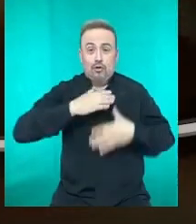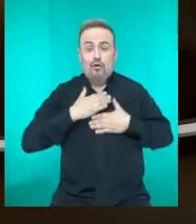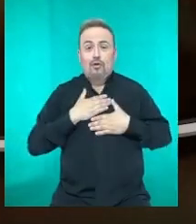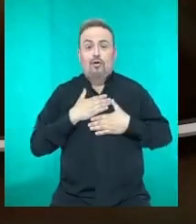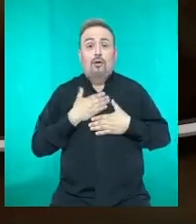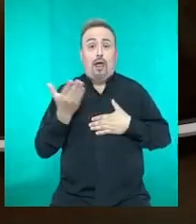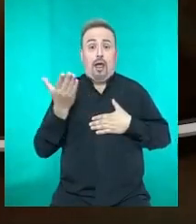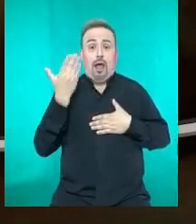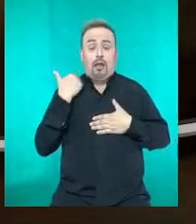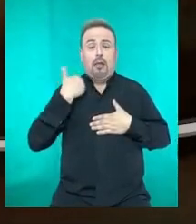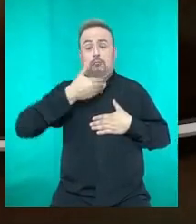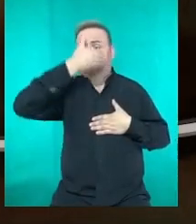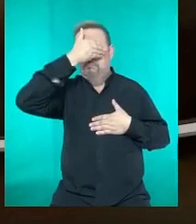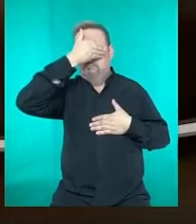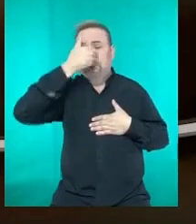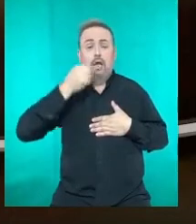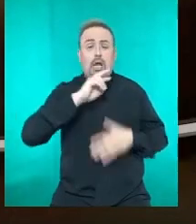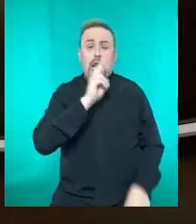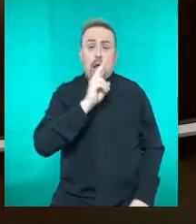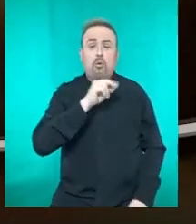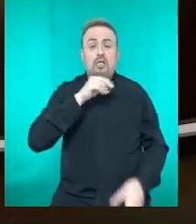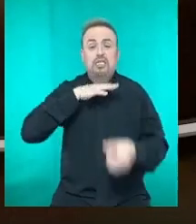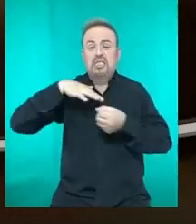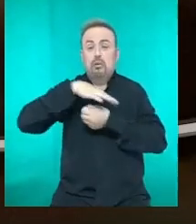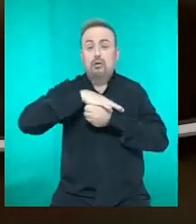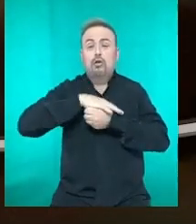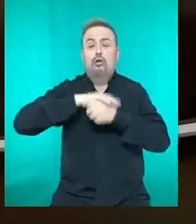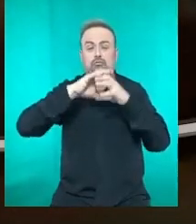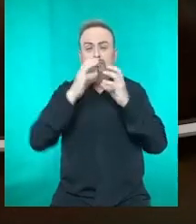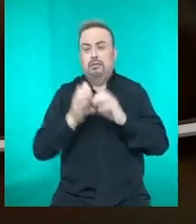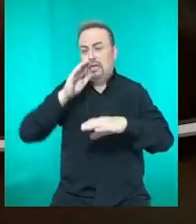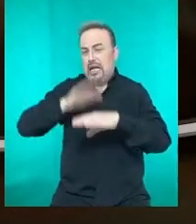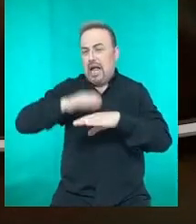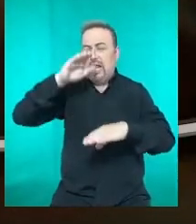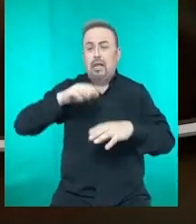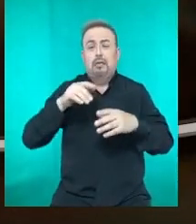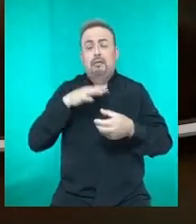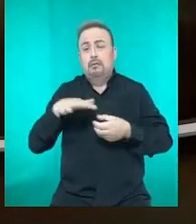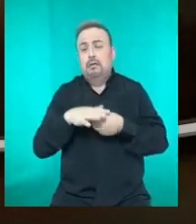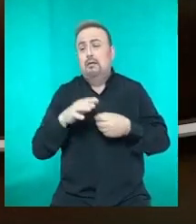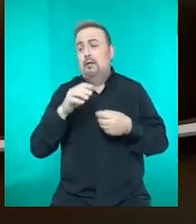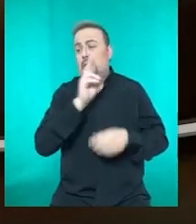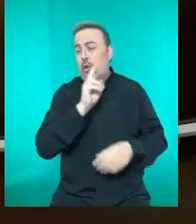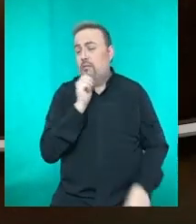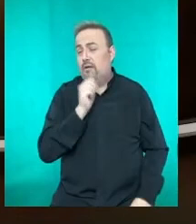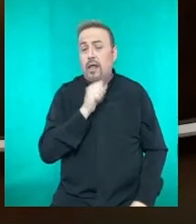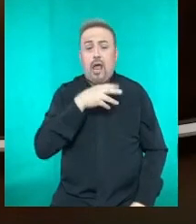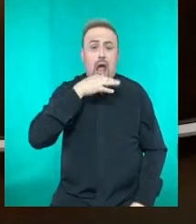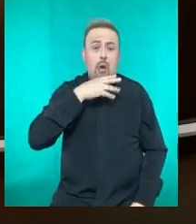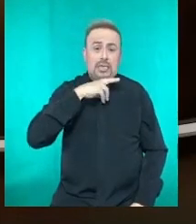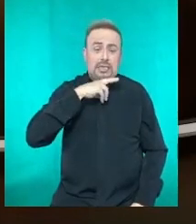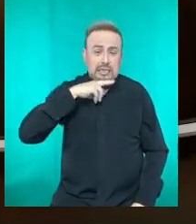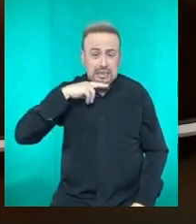años invisibilizados. La situación global, el calentamiento global, la situación del planeta, la falta de recursos, la escasez hídrica, hace